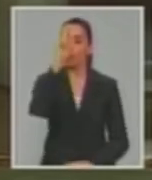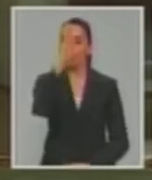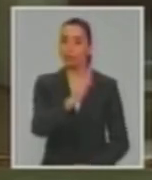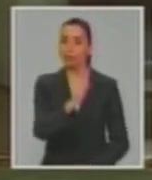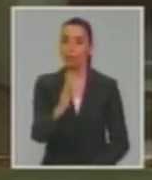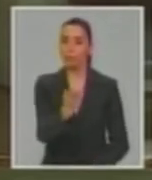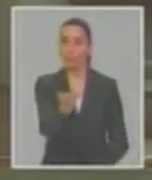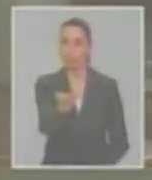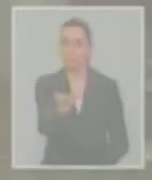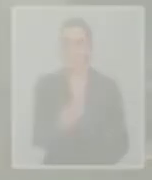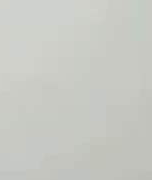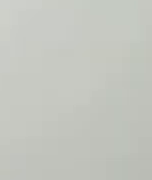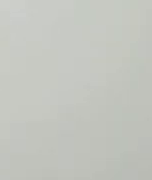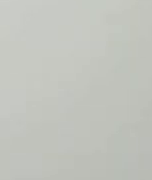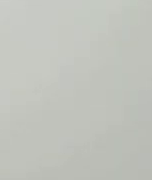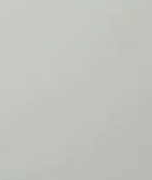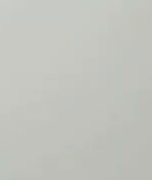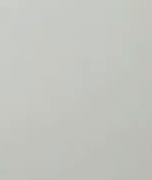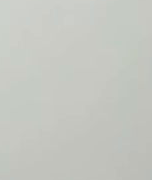bendiga.